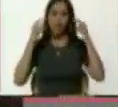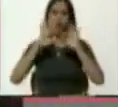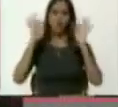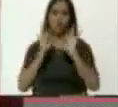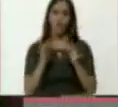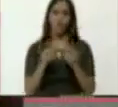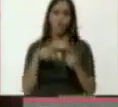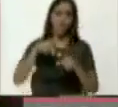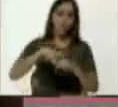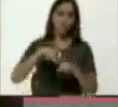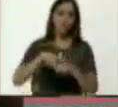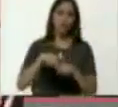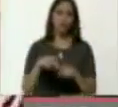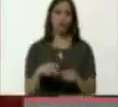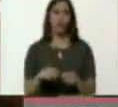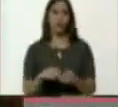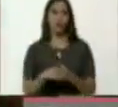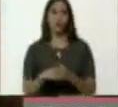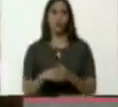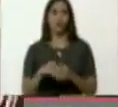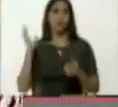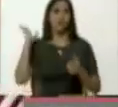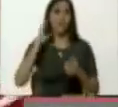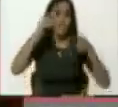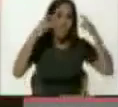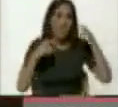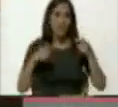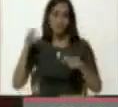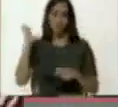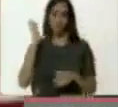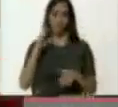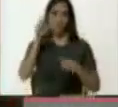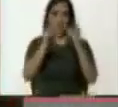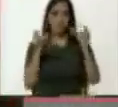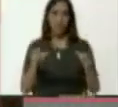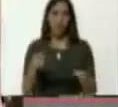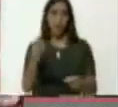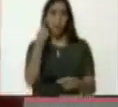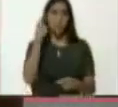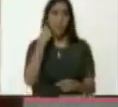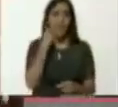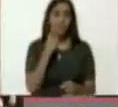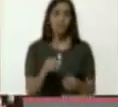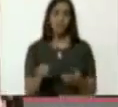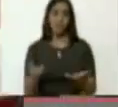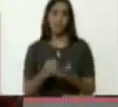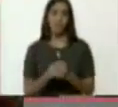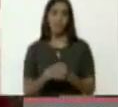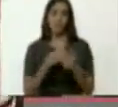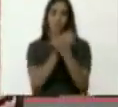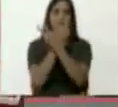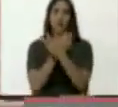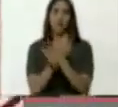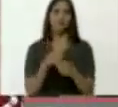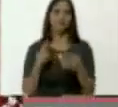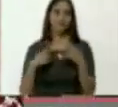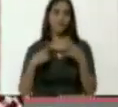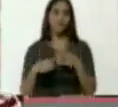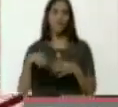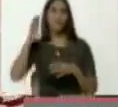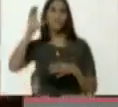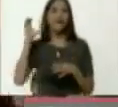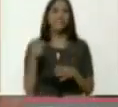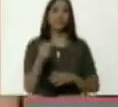emocional. Es decir, viene el Chávez, viene el chavismo, pendiente, sí, el coco, etcétera, etcétera. Y en países con